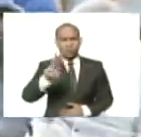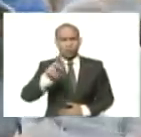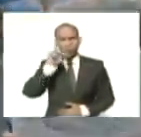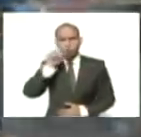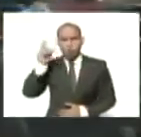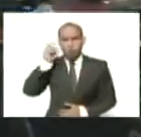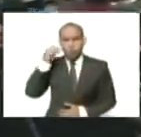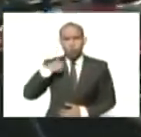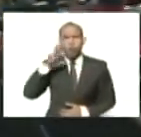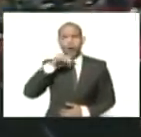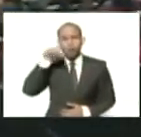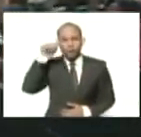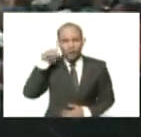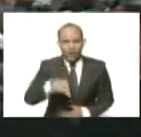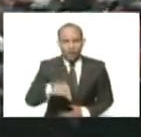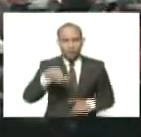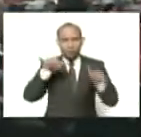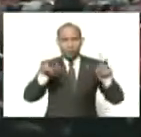esto.